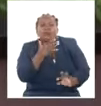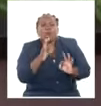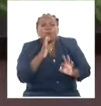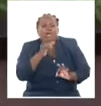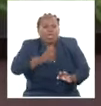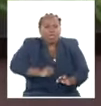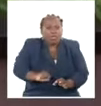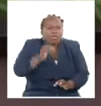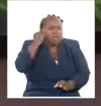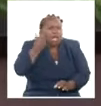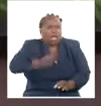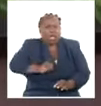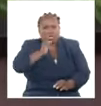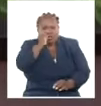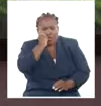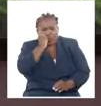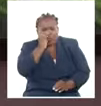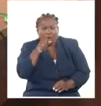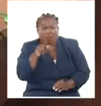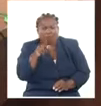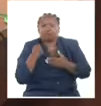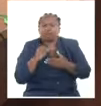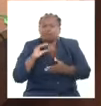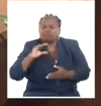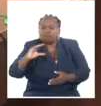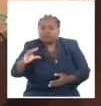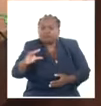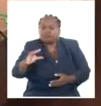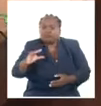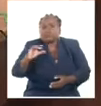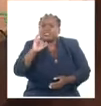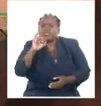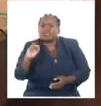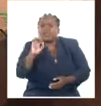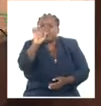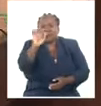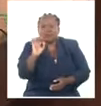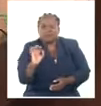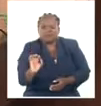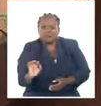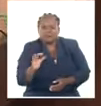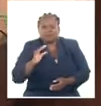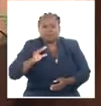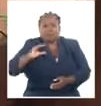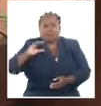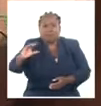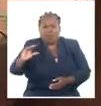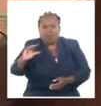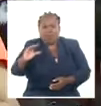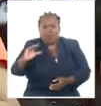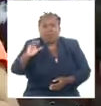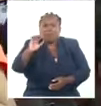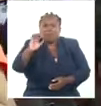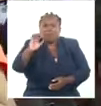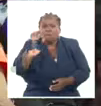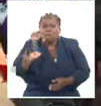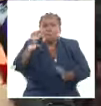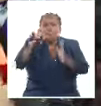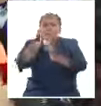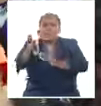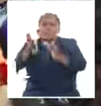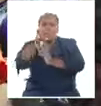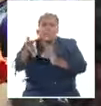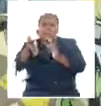al hijo, el que recibe la prestación social, cuya asciende al 60% de su salario promedio mensual.